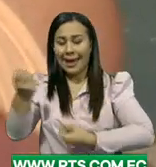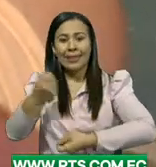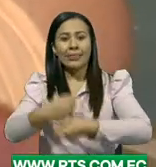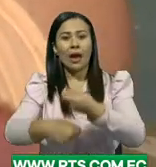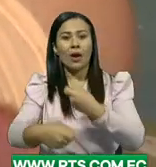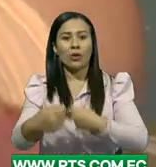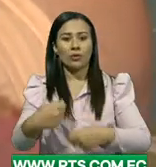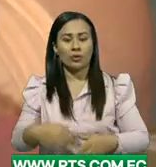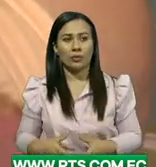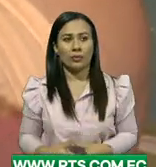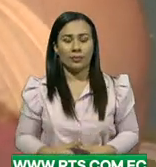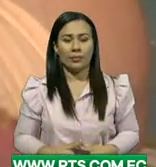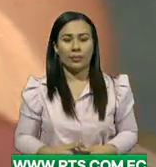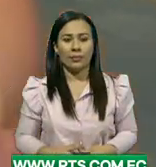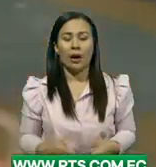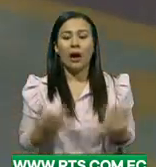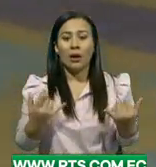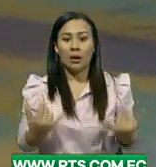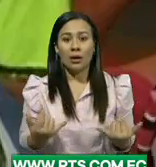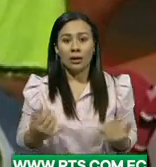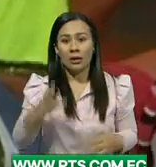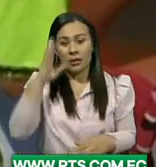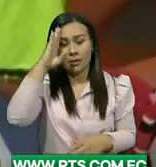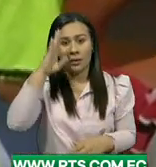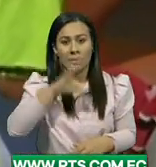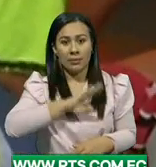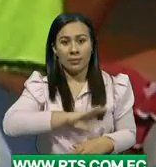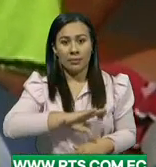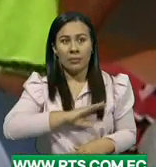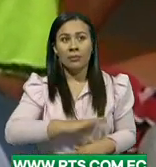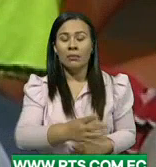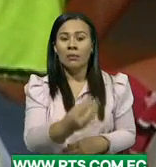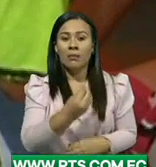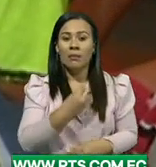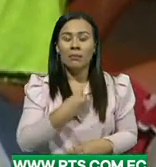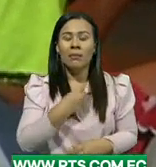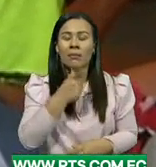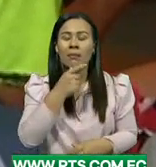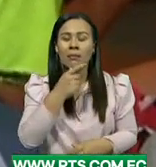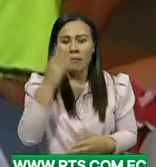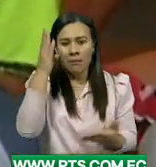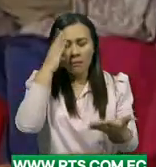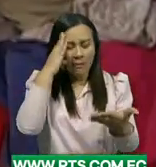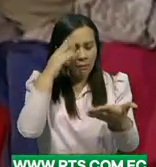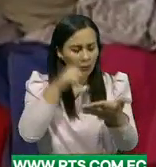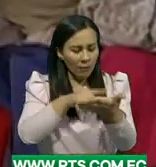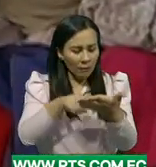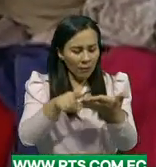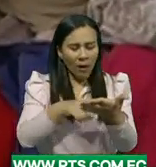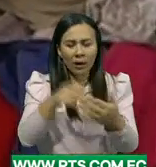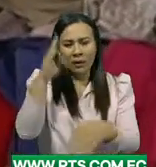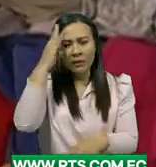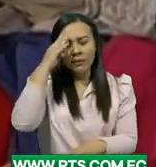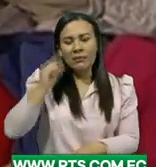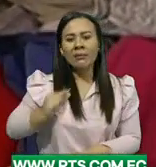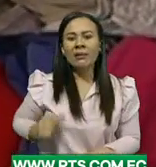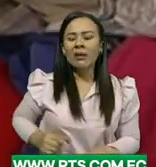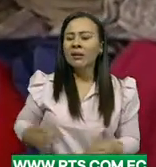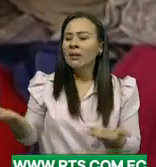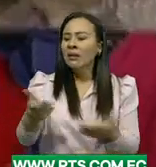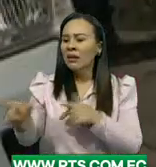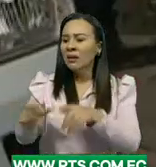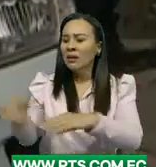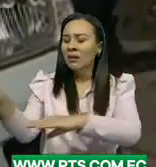el alcaloide. De ahí que la policía ya tenía registrado e identificado el sitio. dieron el golpe lo antes